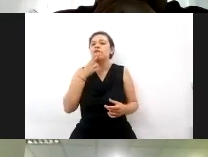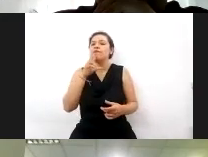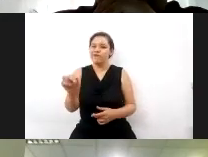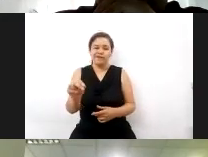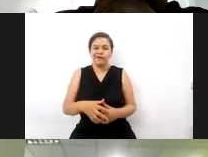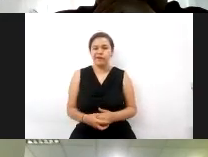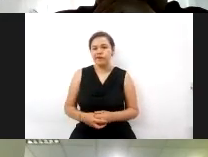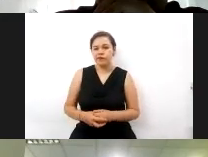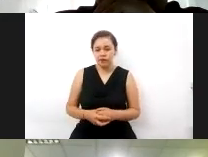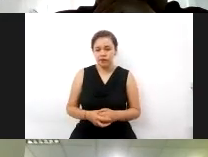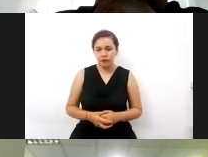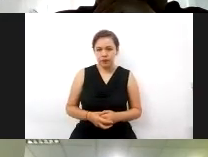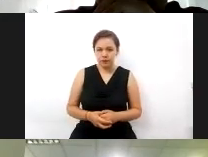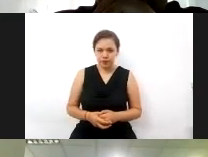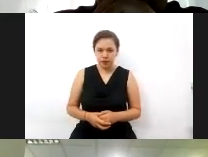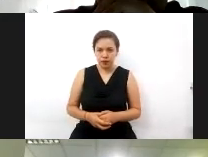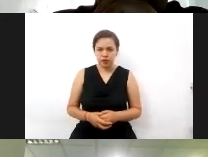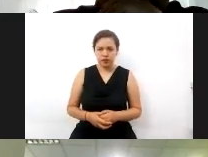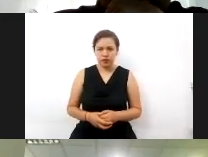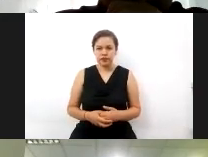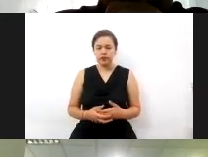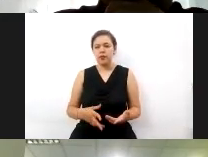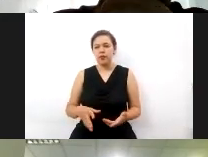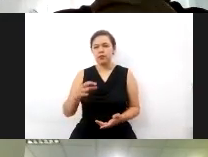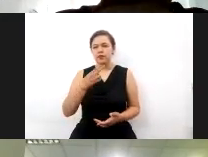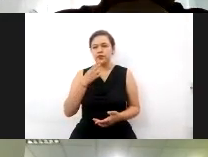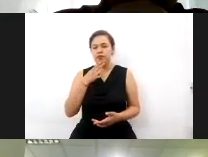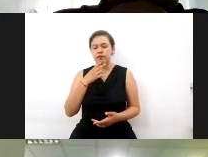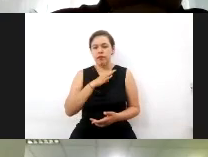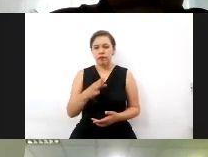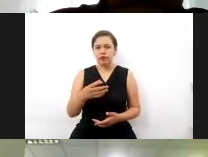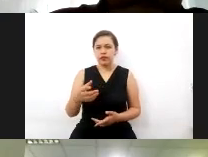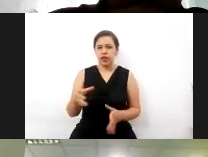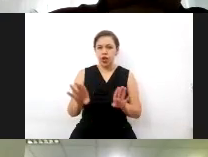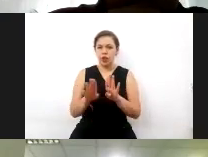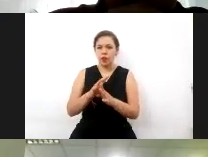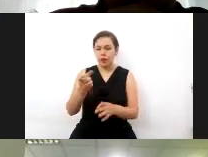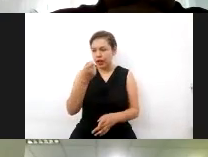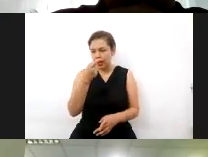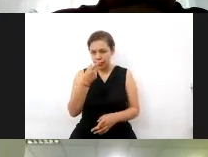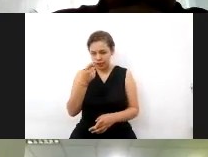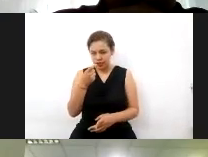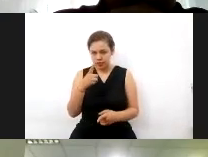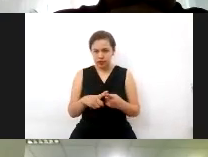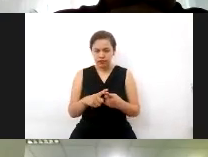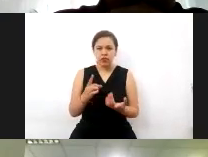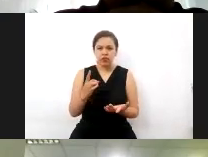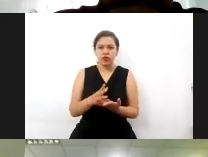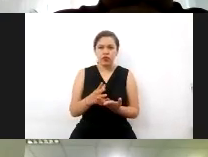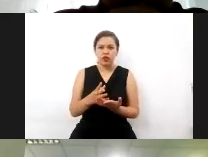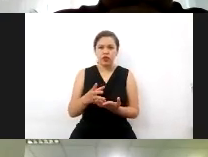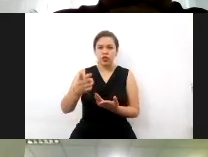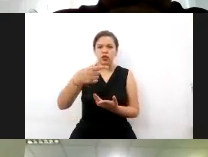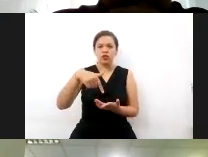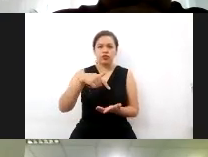Hay que, se pueden utilizar las pastillas, nada más hay que ver bien cuál es la concentración que